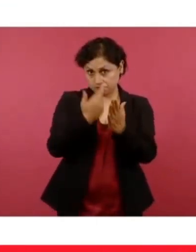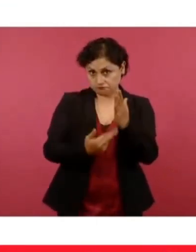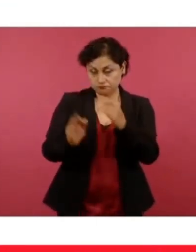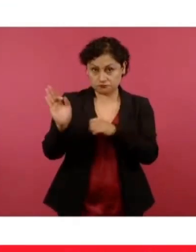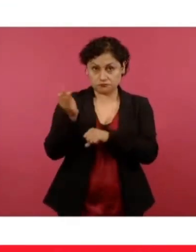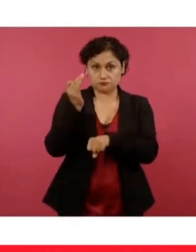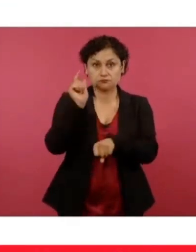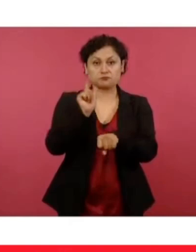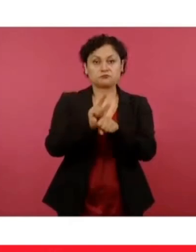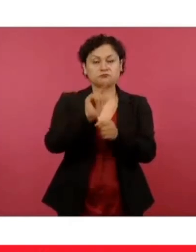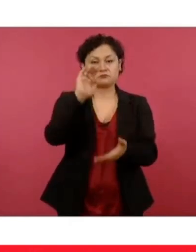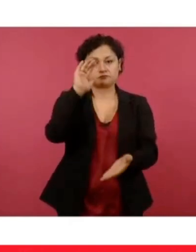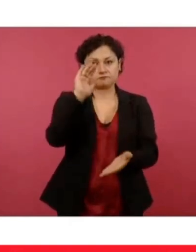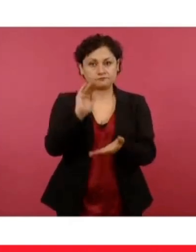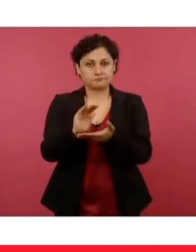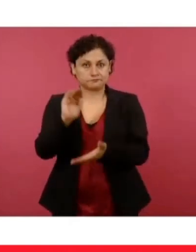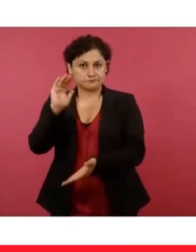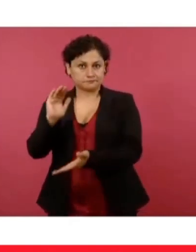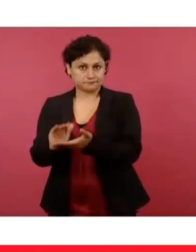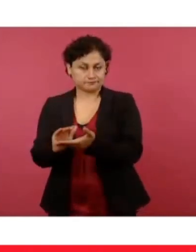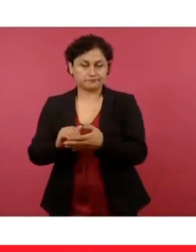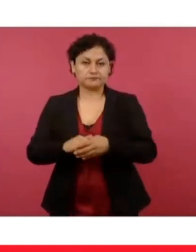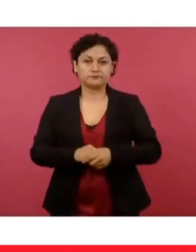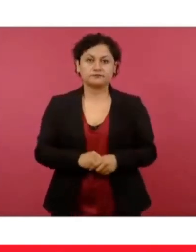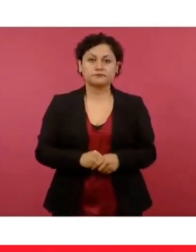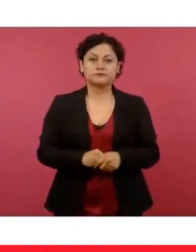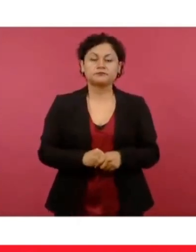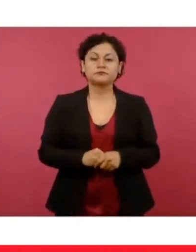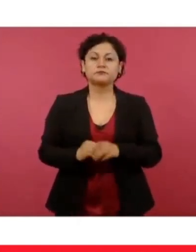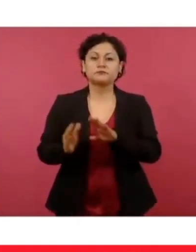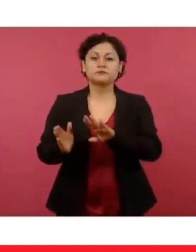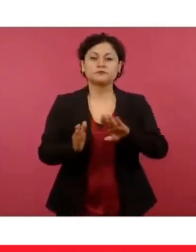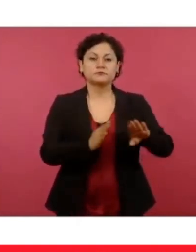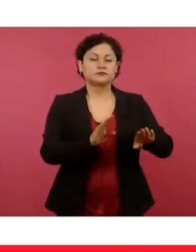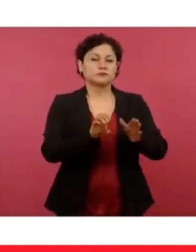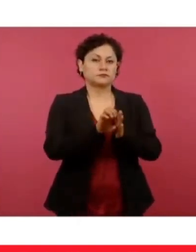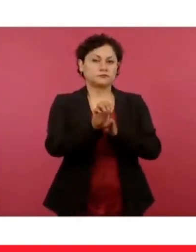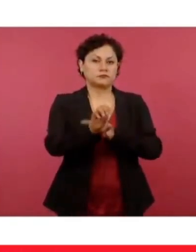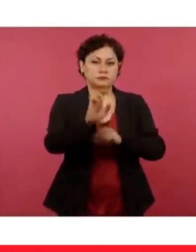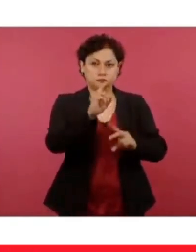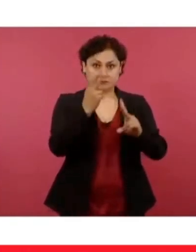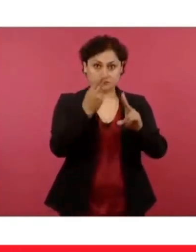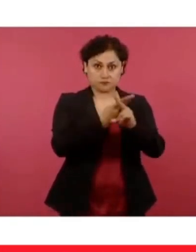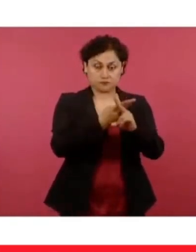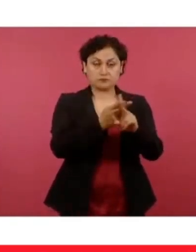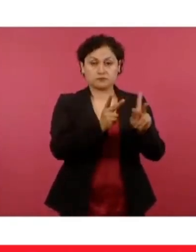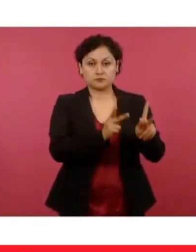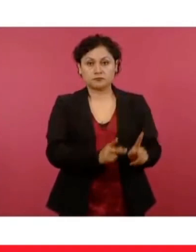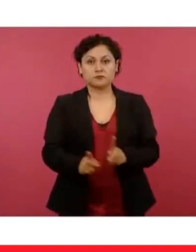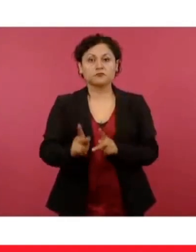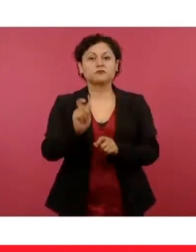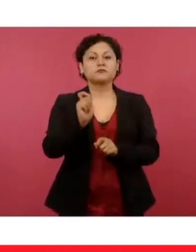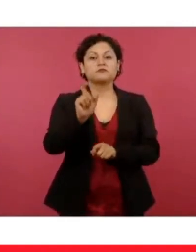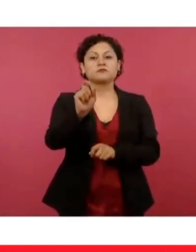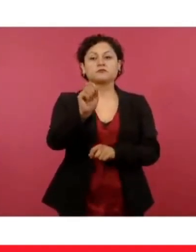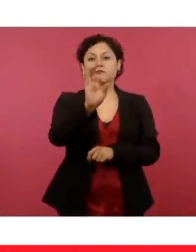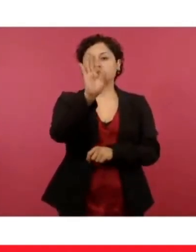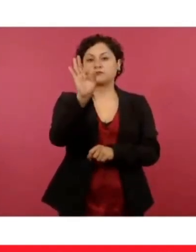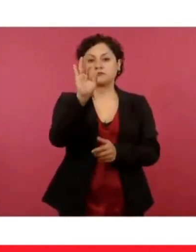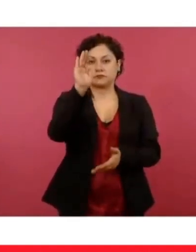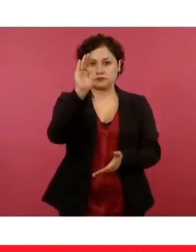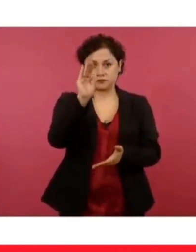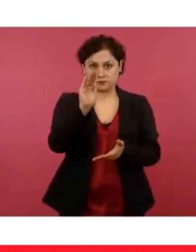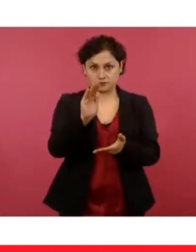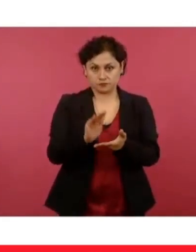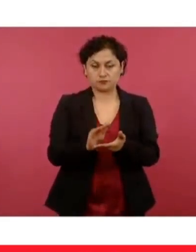federales adelante en el homicidio doloso disminuye 20% viene a la